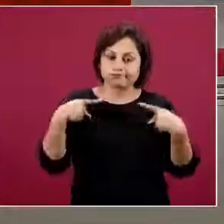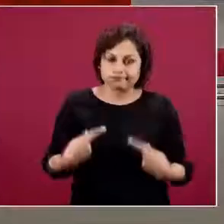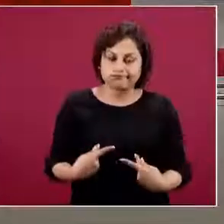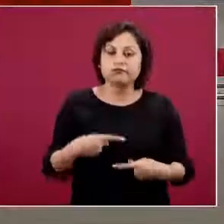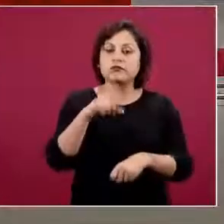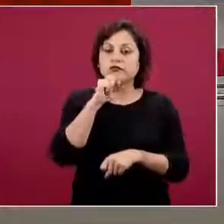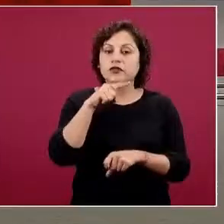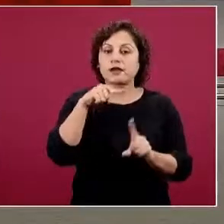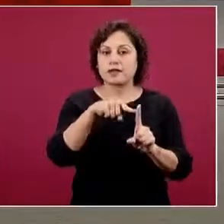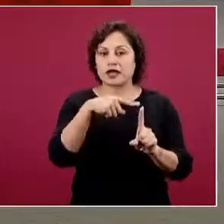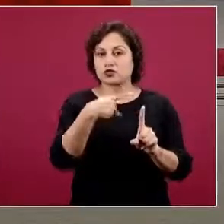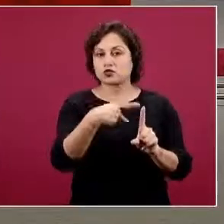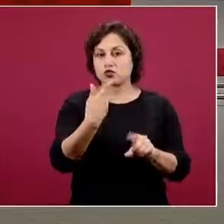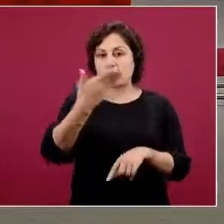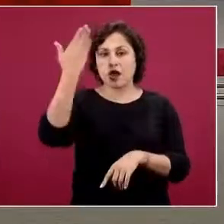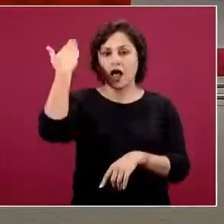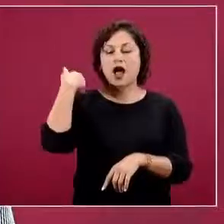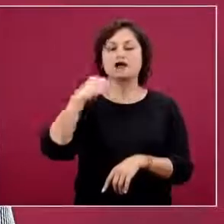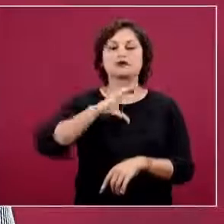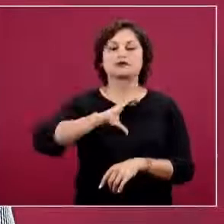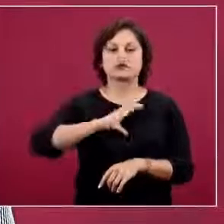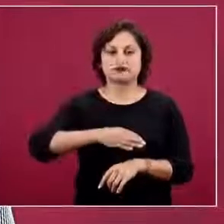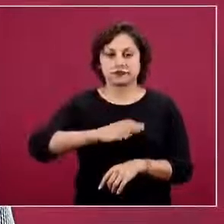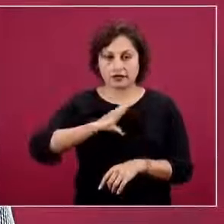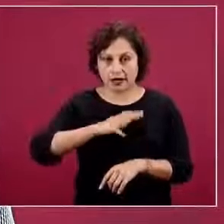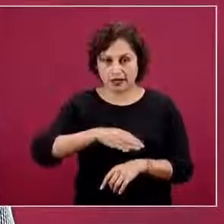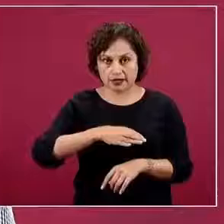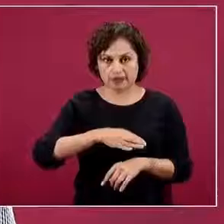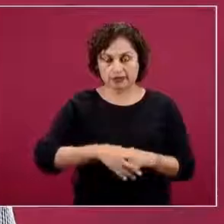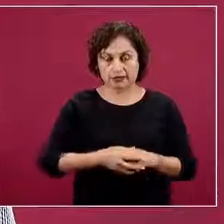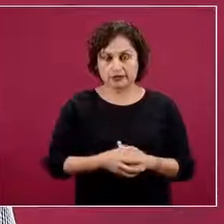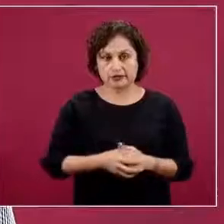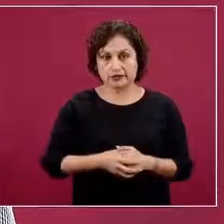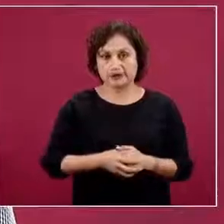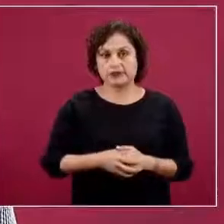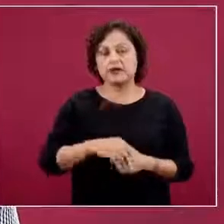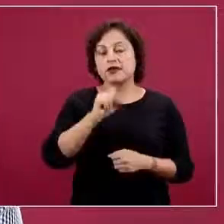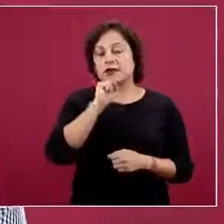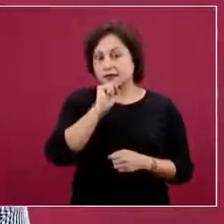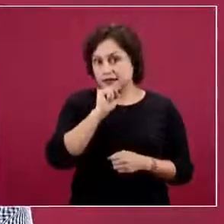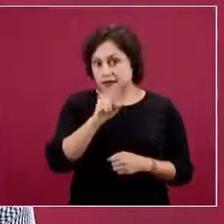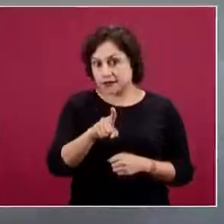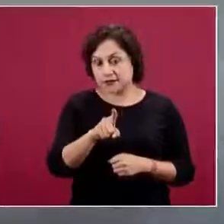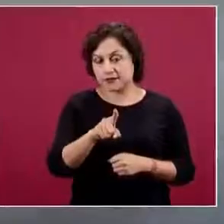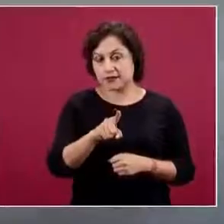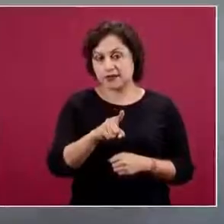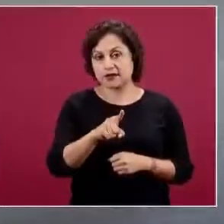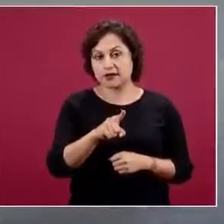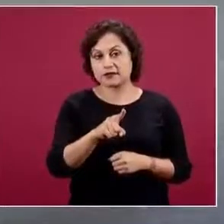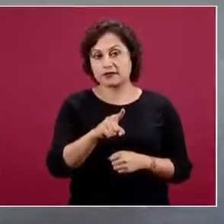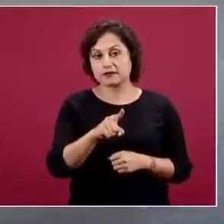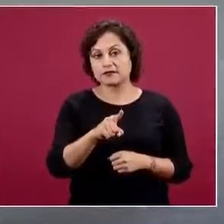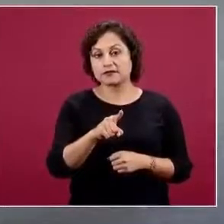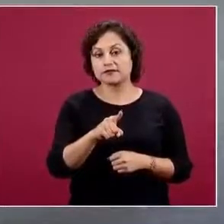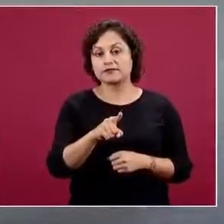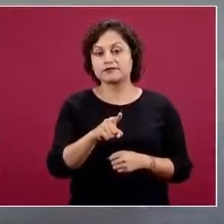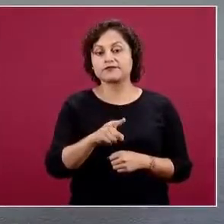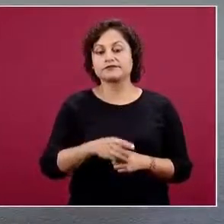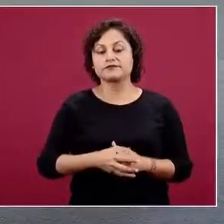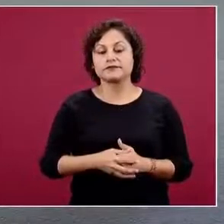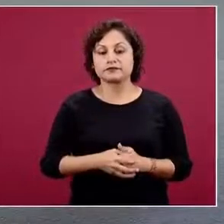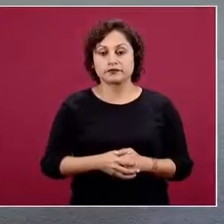haber padecido cáncer y también tenía antecedentes de en su momento